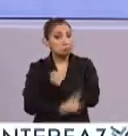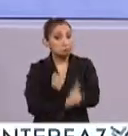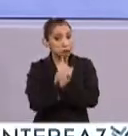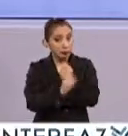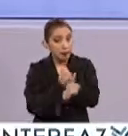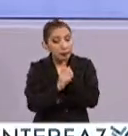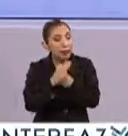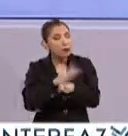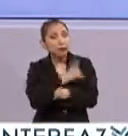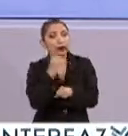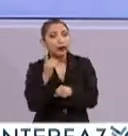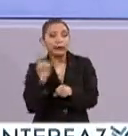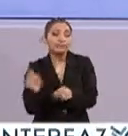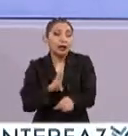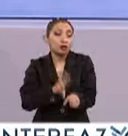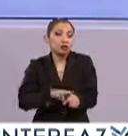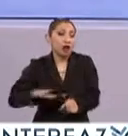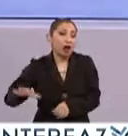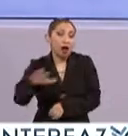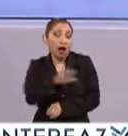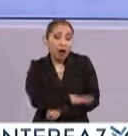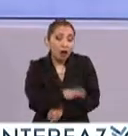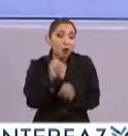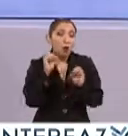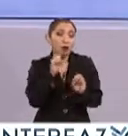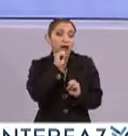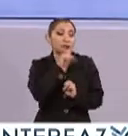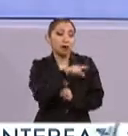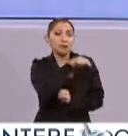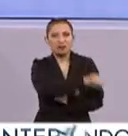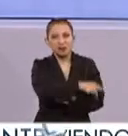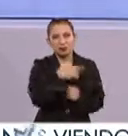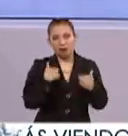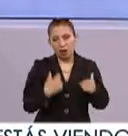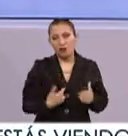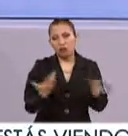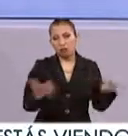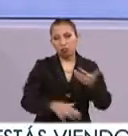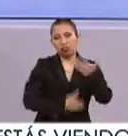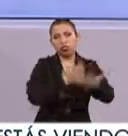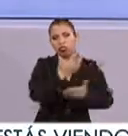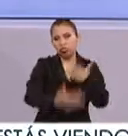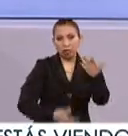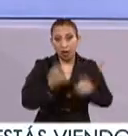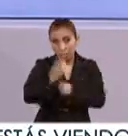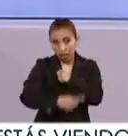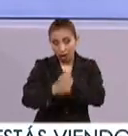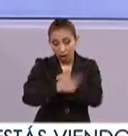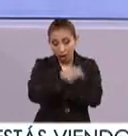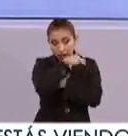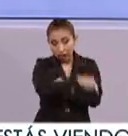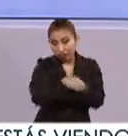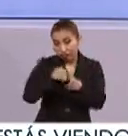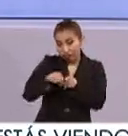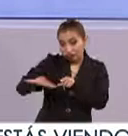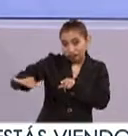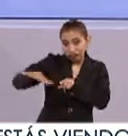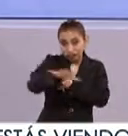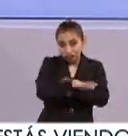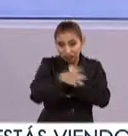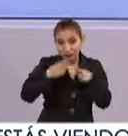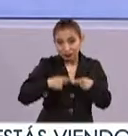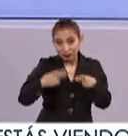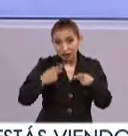adversas provocadas por sucesos naturales o también provocados por los mismos seres humanos, y que por el daño que causan a la infraestructura y a